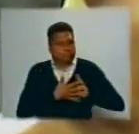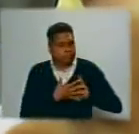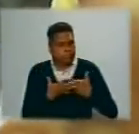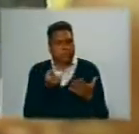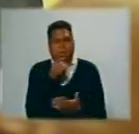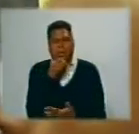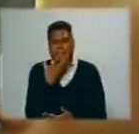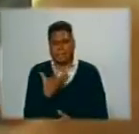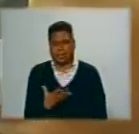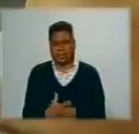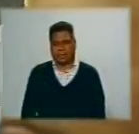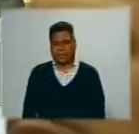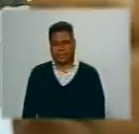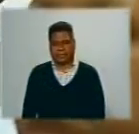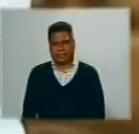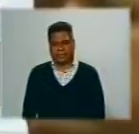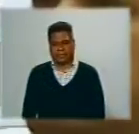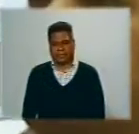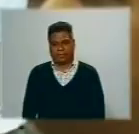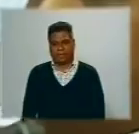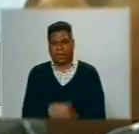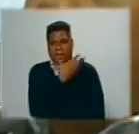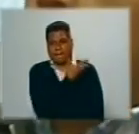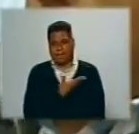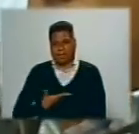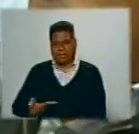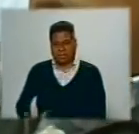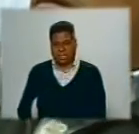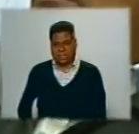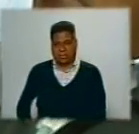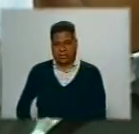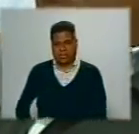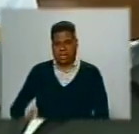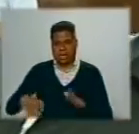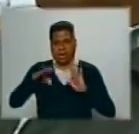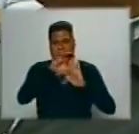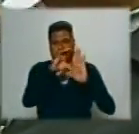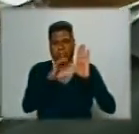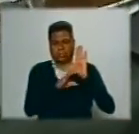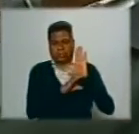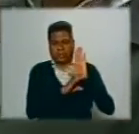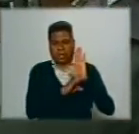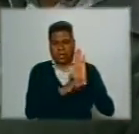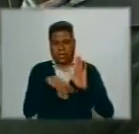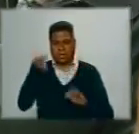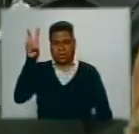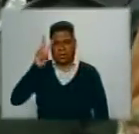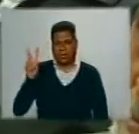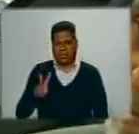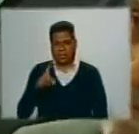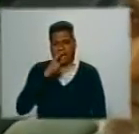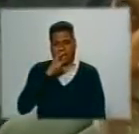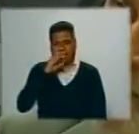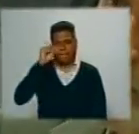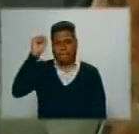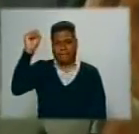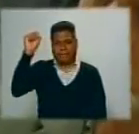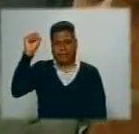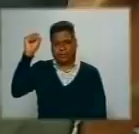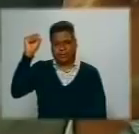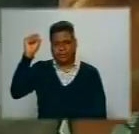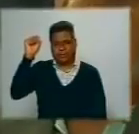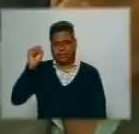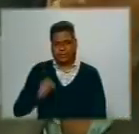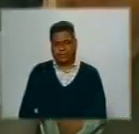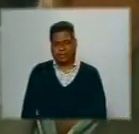el presidente constitucional de la República Bolivariana de Venezuela, Nicolás Maduro Moros, en más